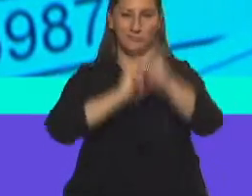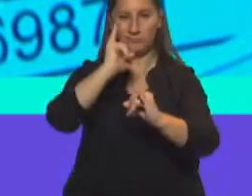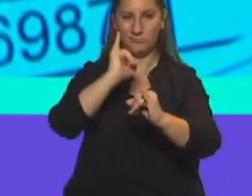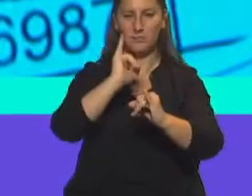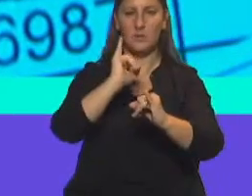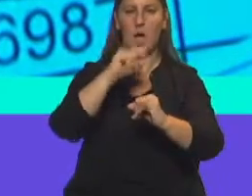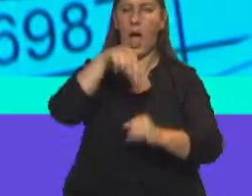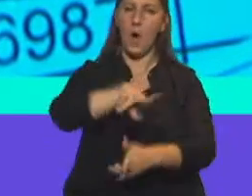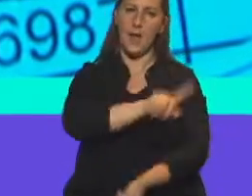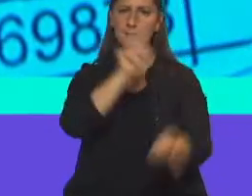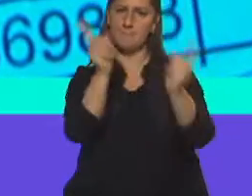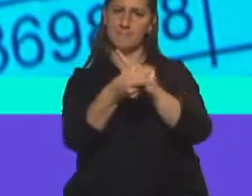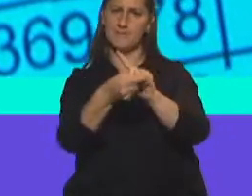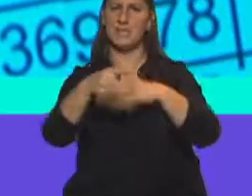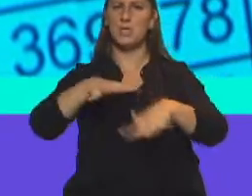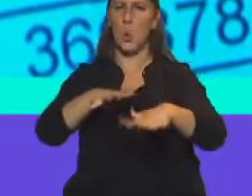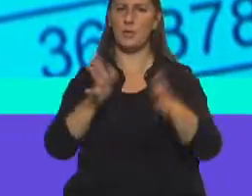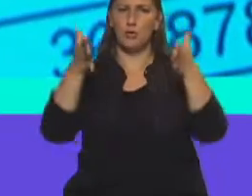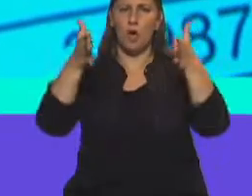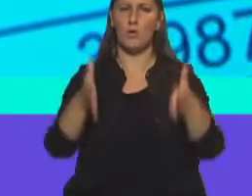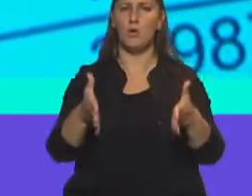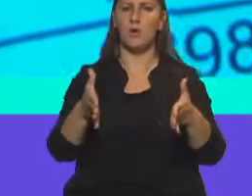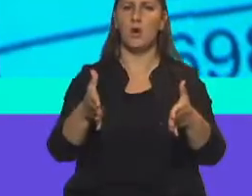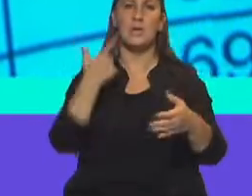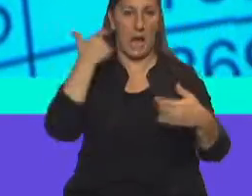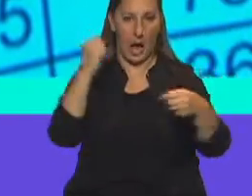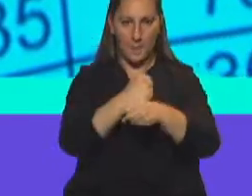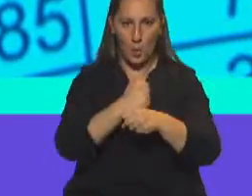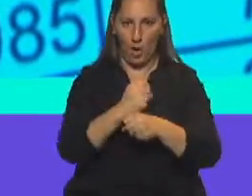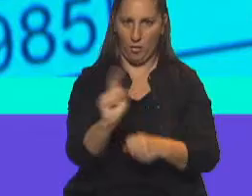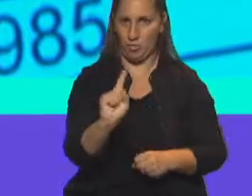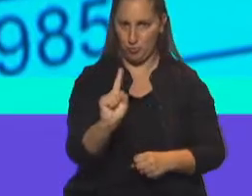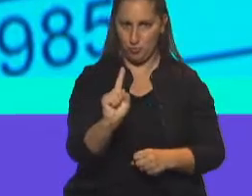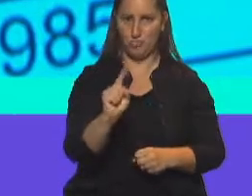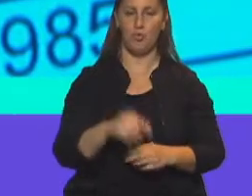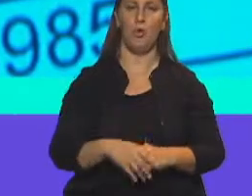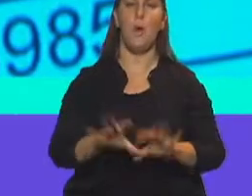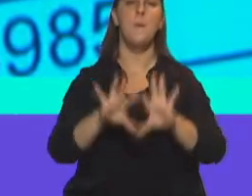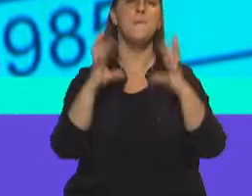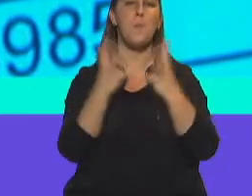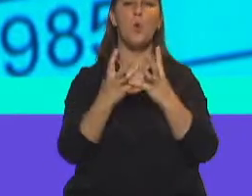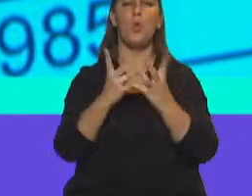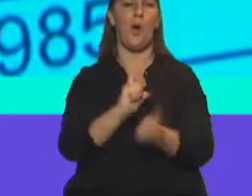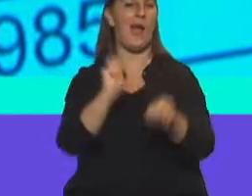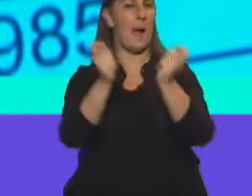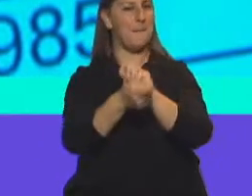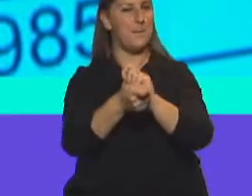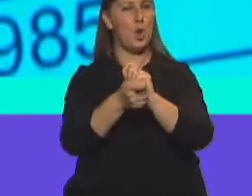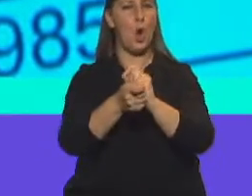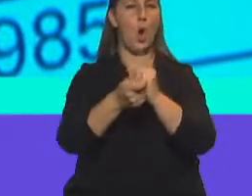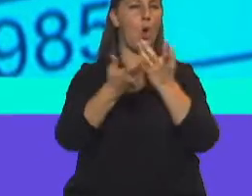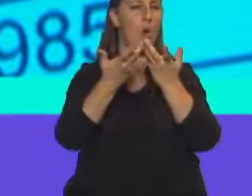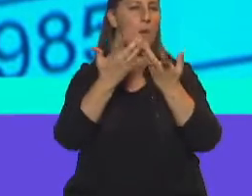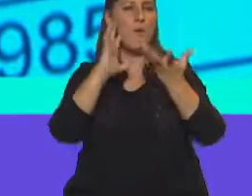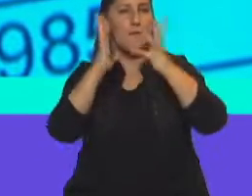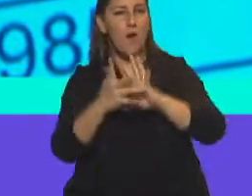Bueno, pasó otra instancia, lo cual no significa para nada que se haya aprobado, no significa que el mundo haya revertido su tendencia